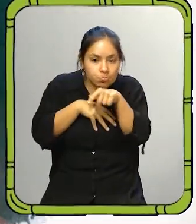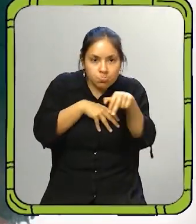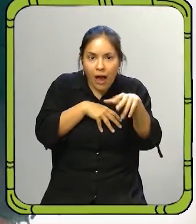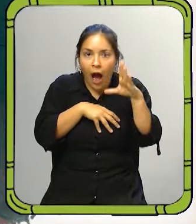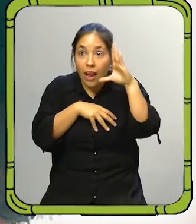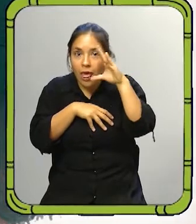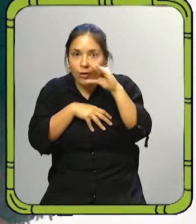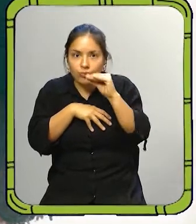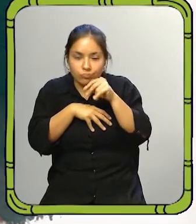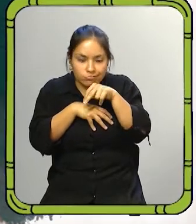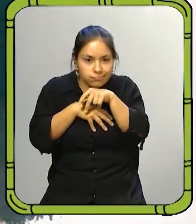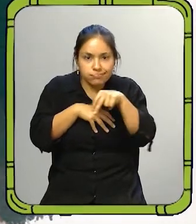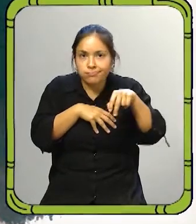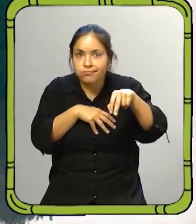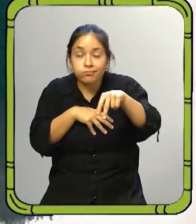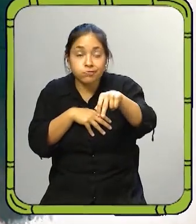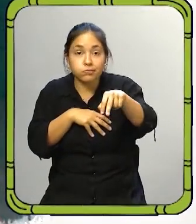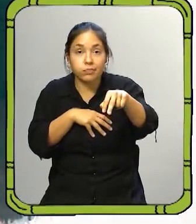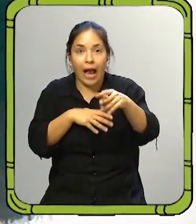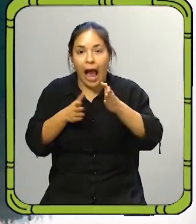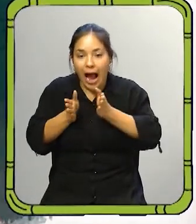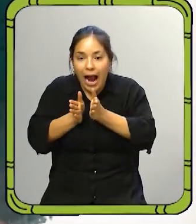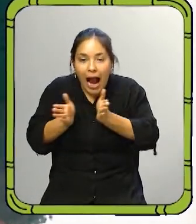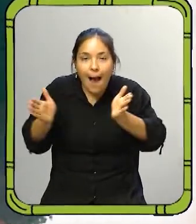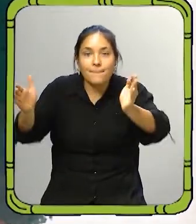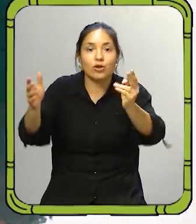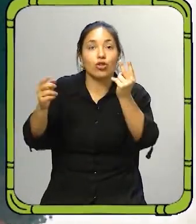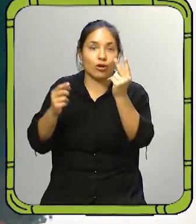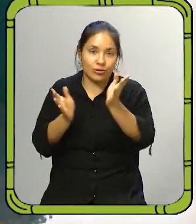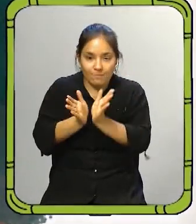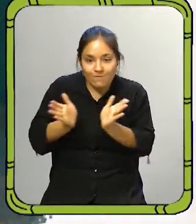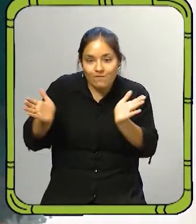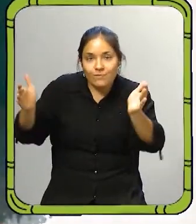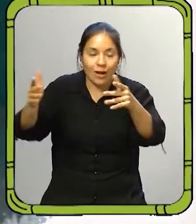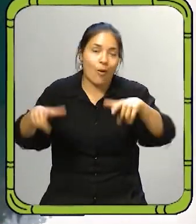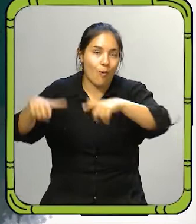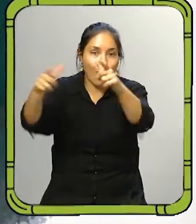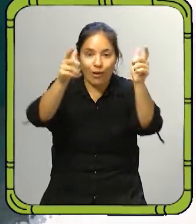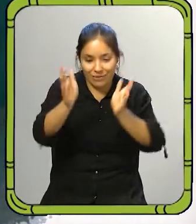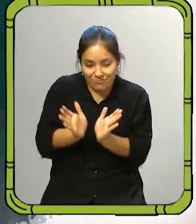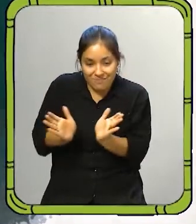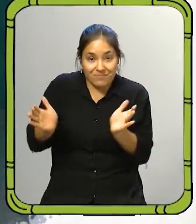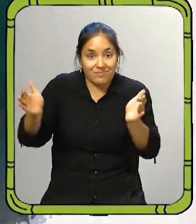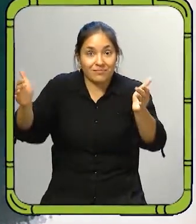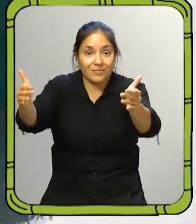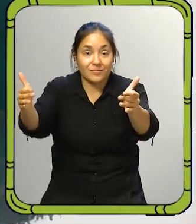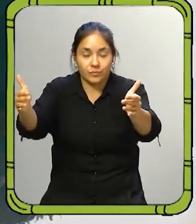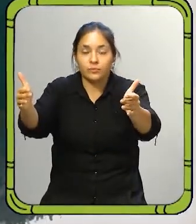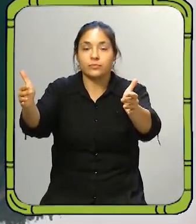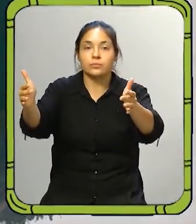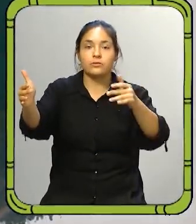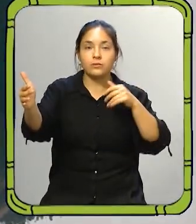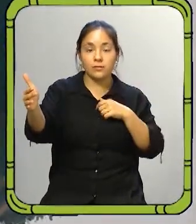noche. Sí, los dos únicos caminitos que daban vuelta como serpentinas a través del bosque de Zarzabalanda. Ella